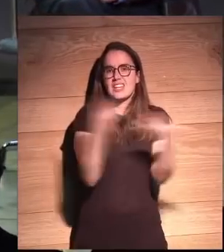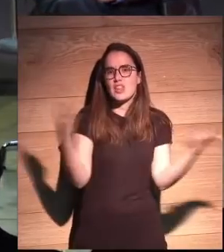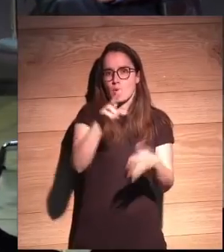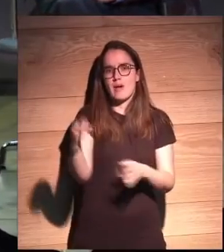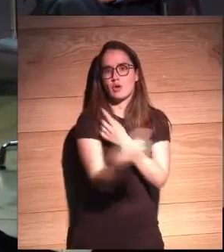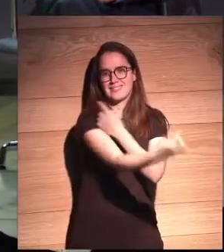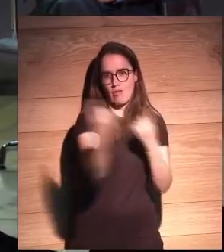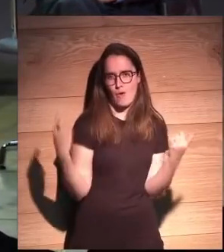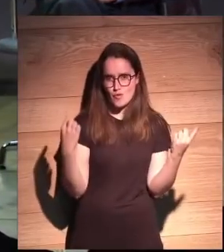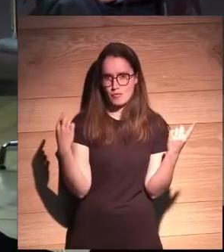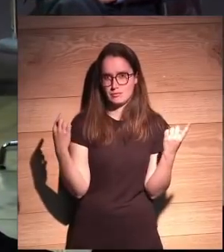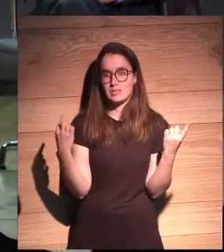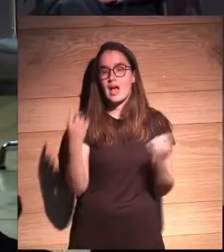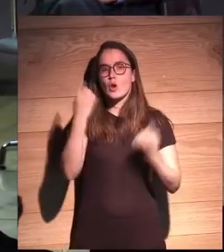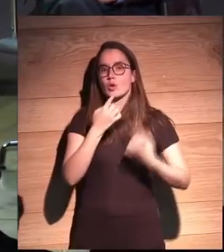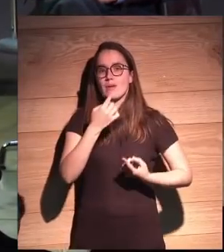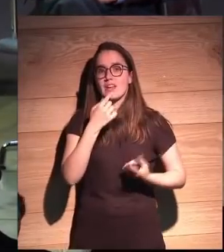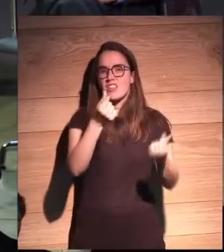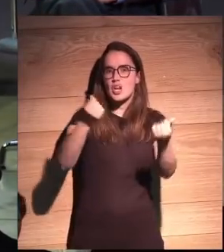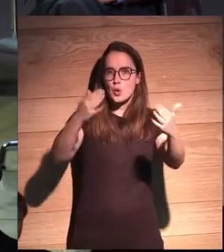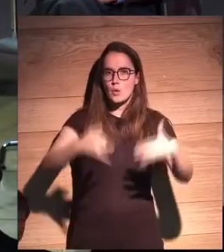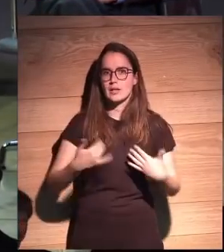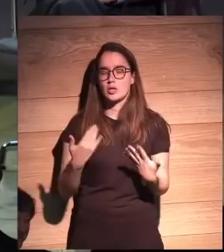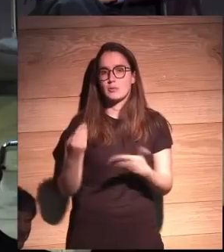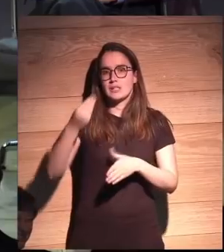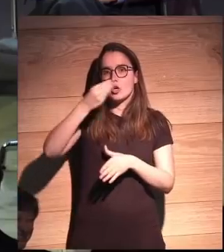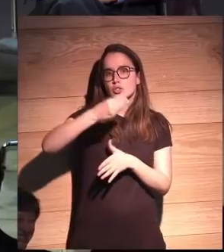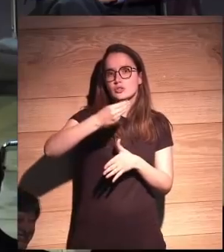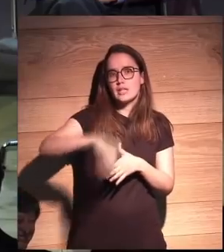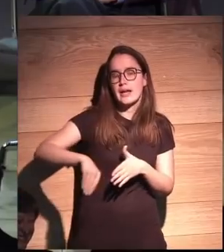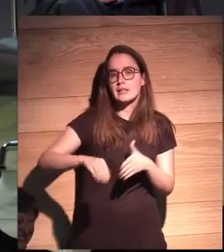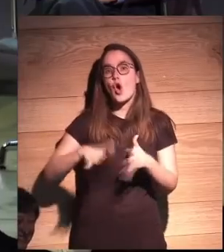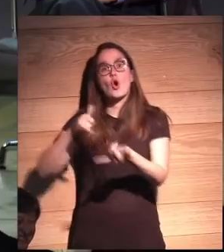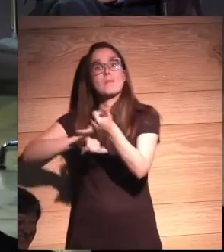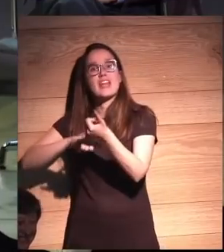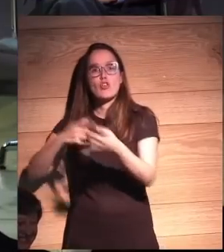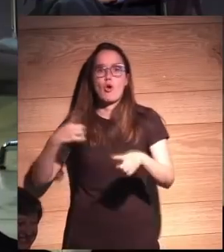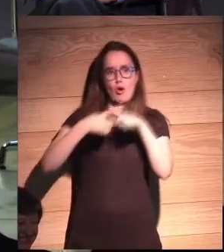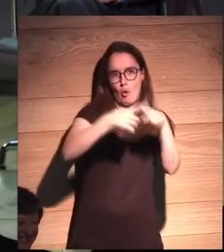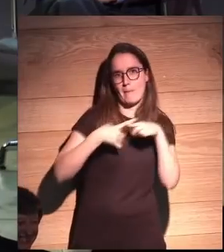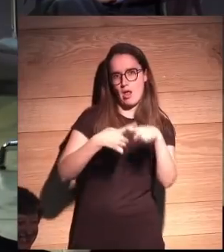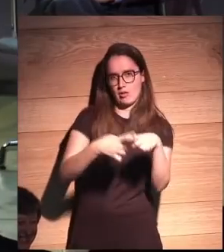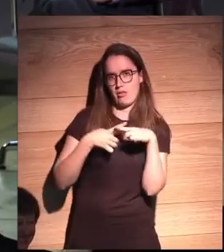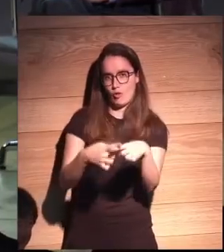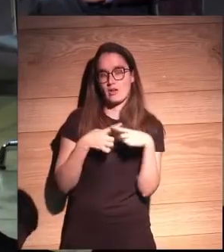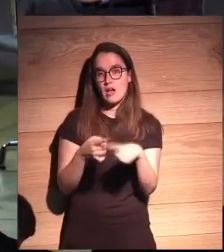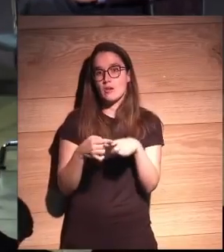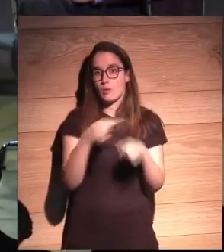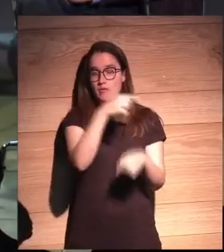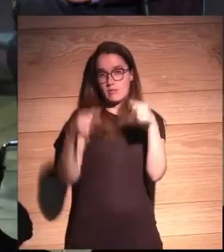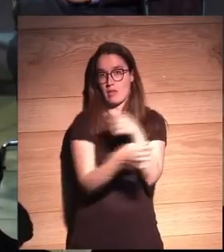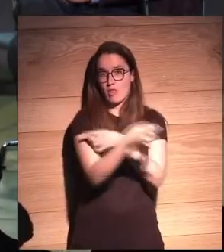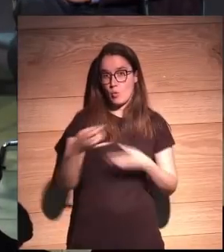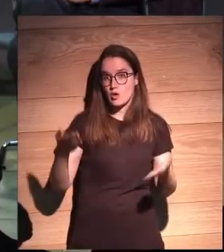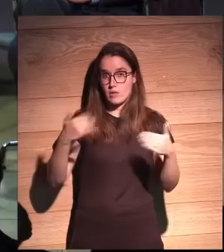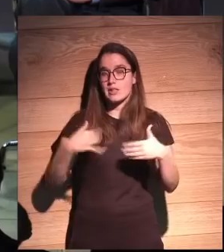cápita. Alguno me dirá, no tengo pecunia, pues comprarlo es a equo con vuestro cónyuge. Y así nos quedáis con déficit de emolumentos,